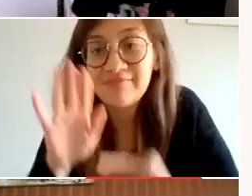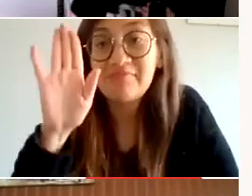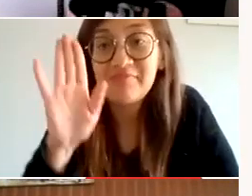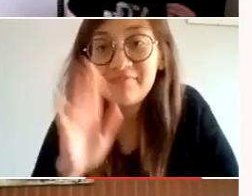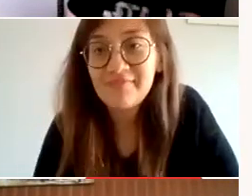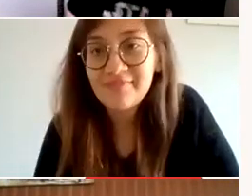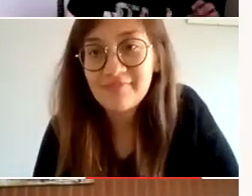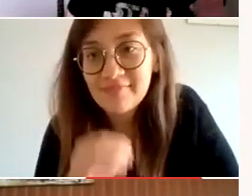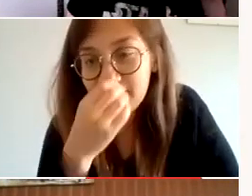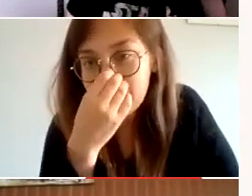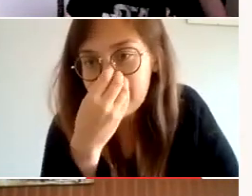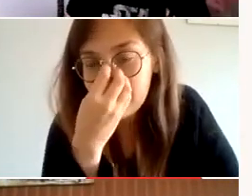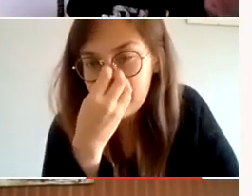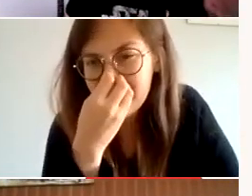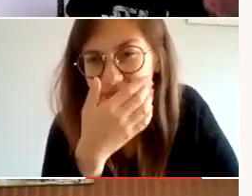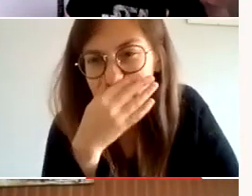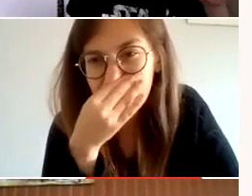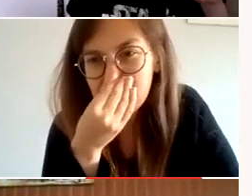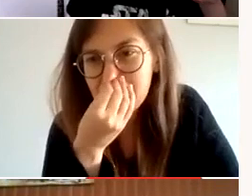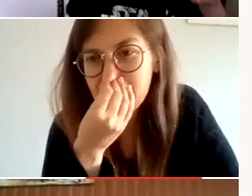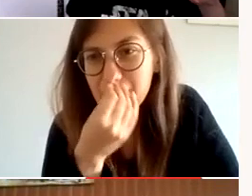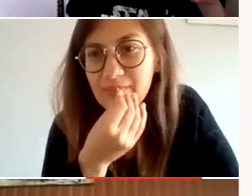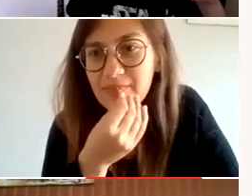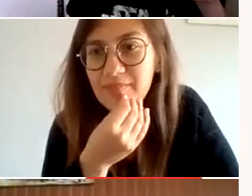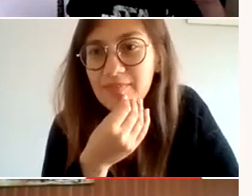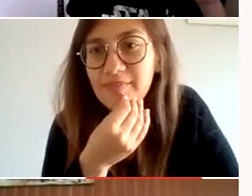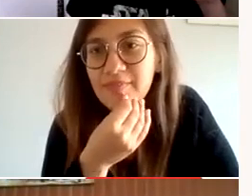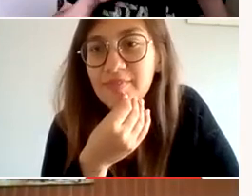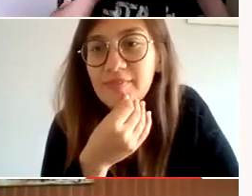pueden editar si es que yo abro el mismo contenido, el mismo archivo,